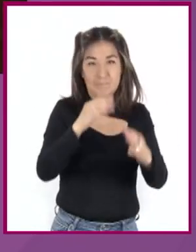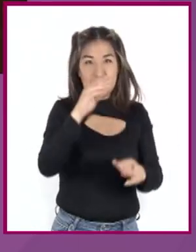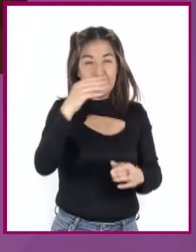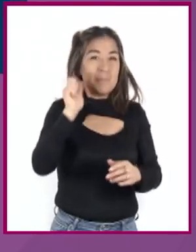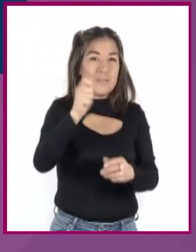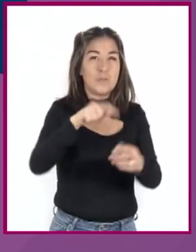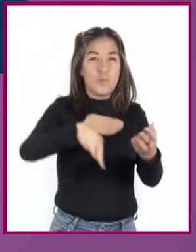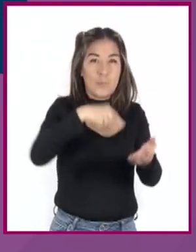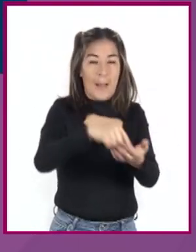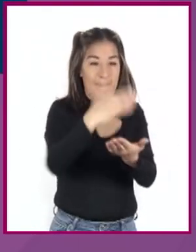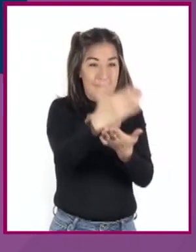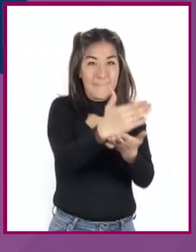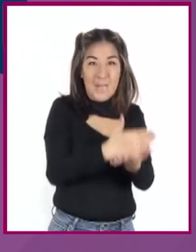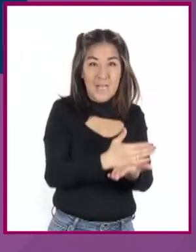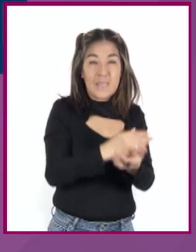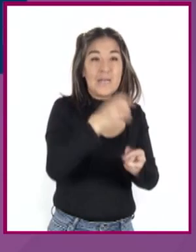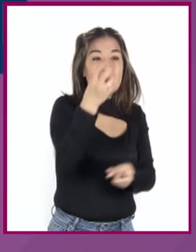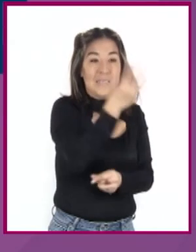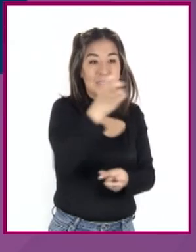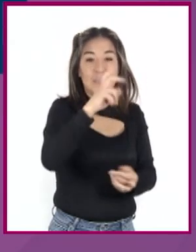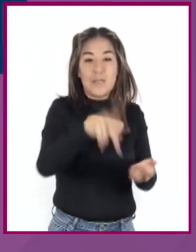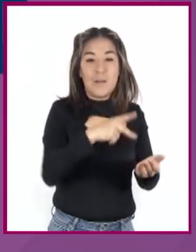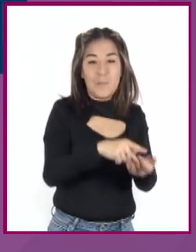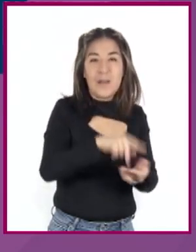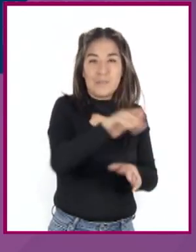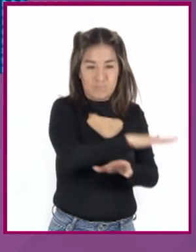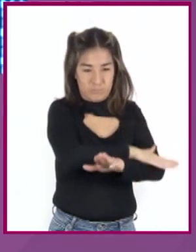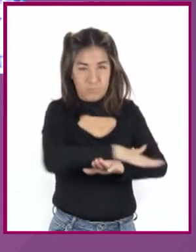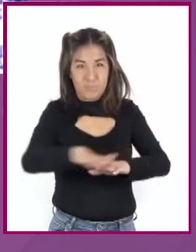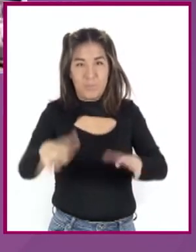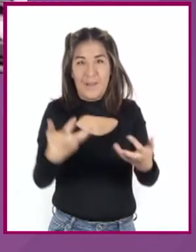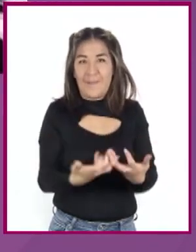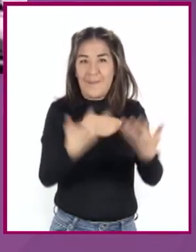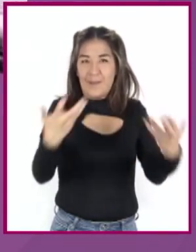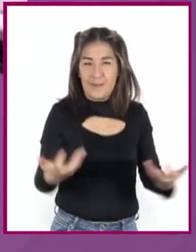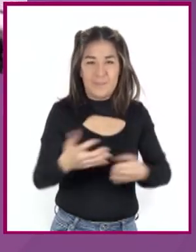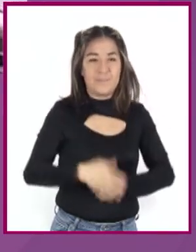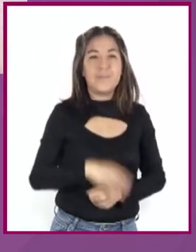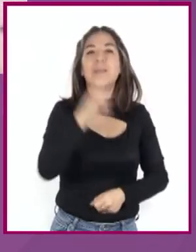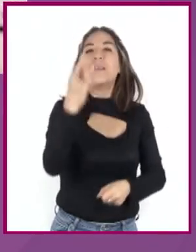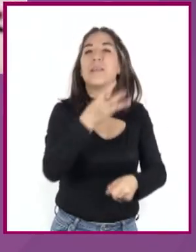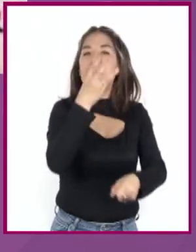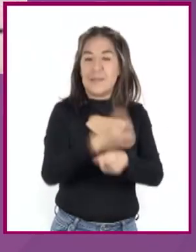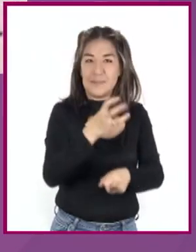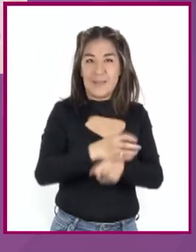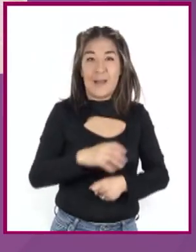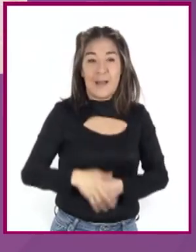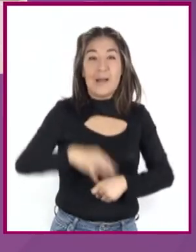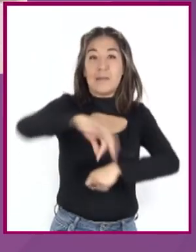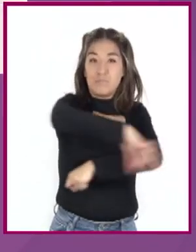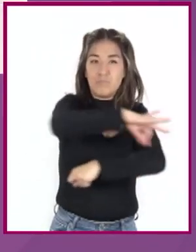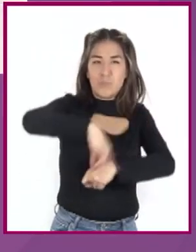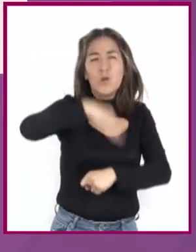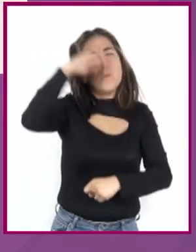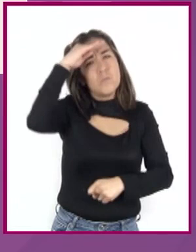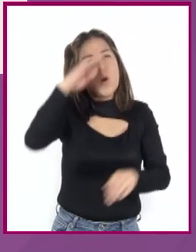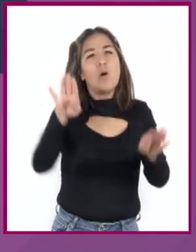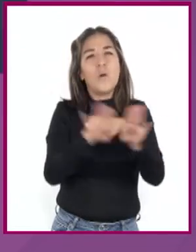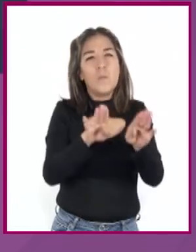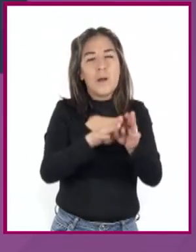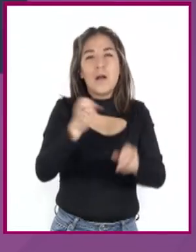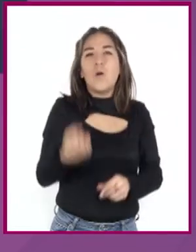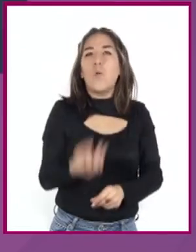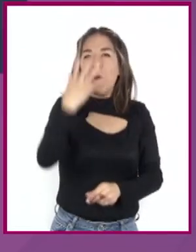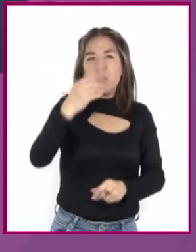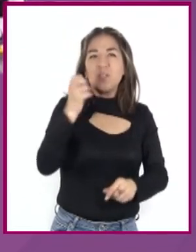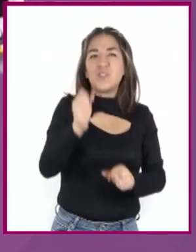a 300 kilómetros sobre la superficie terrestre. Tercera, los ingenieros toman en cuenta la fuerza